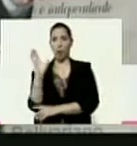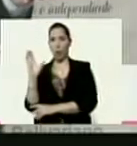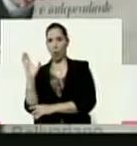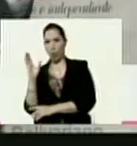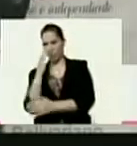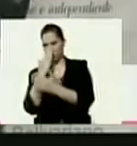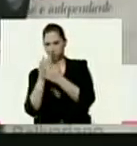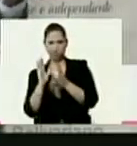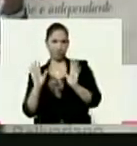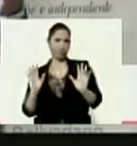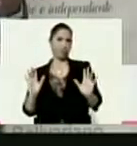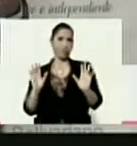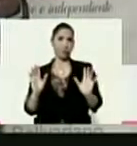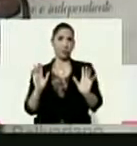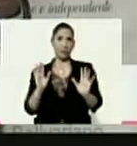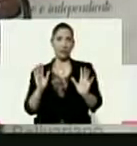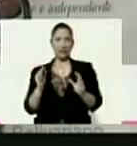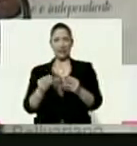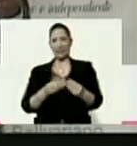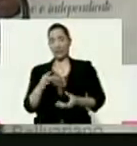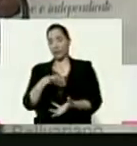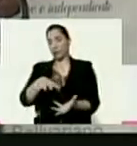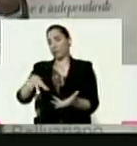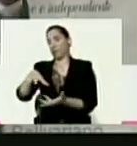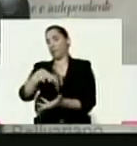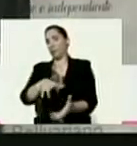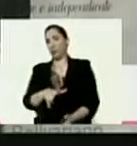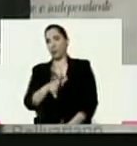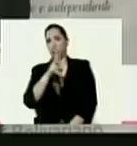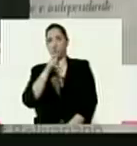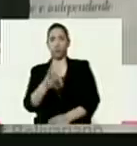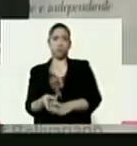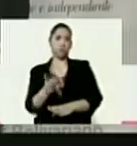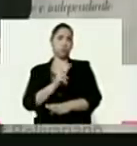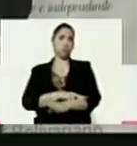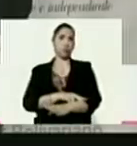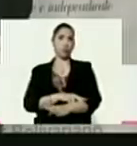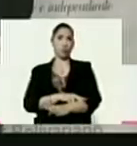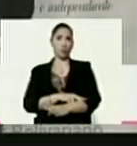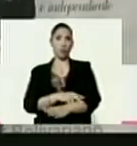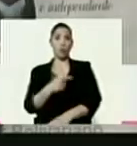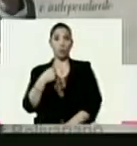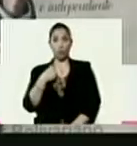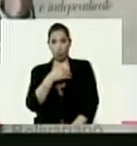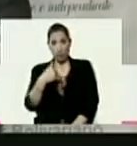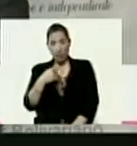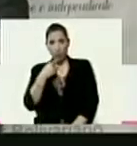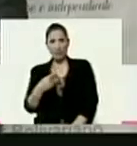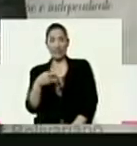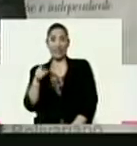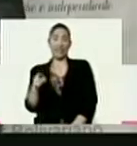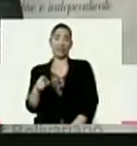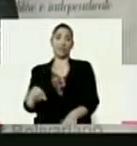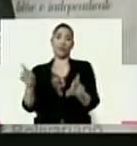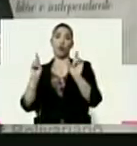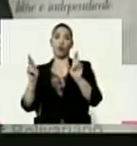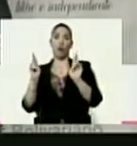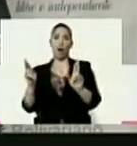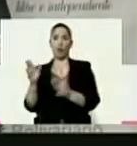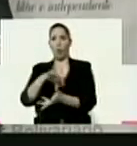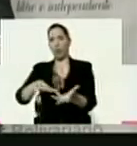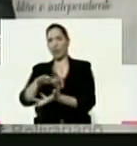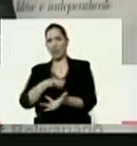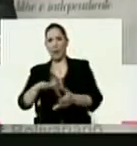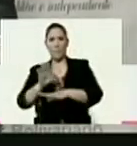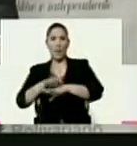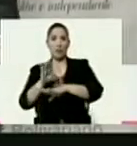resultado ese desastre que, me atrevo a decir, ese afortunado desastre que ha terminado ocurriendo